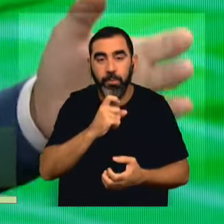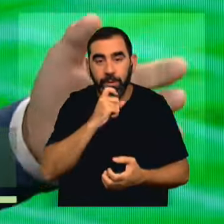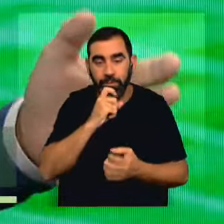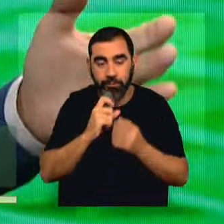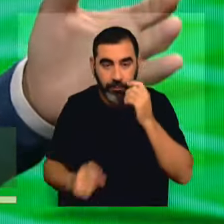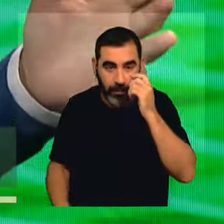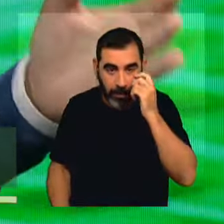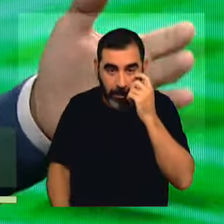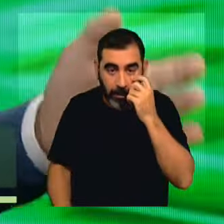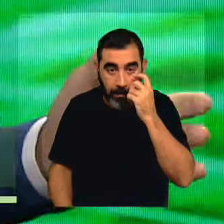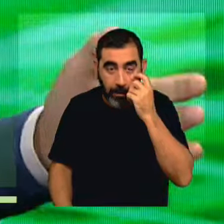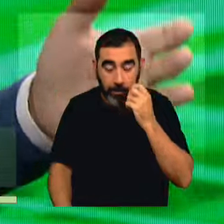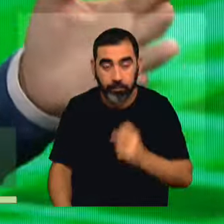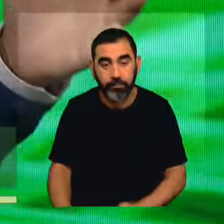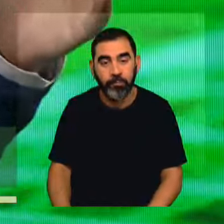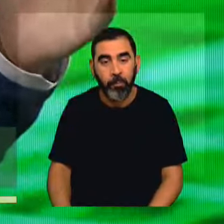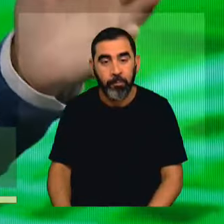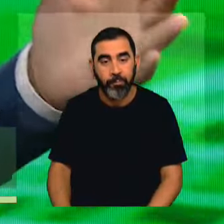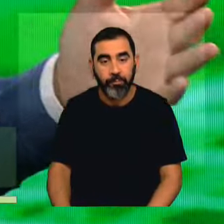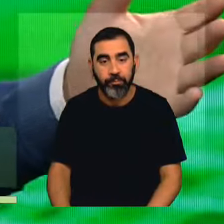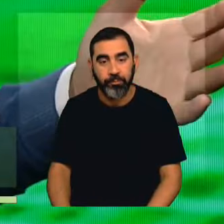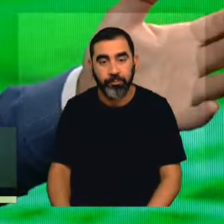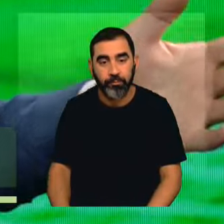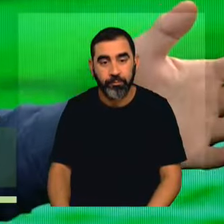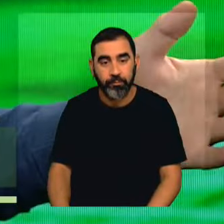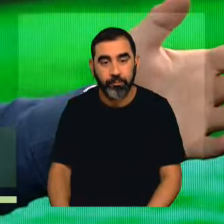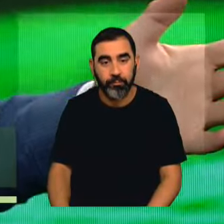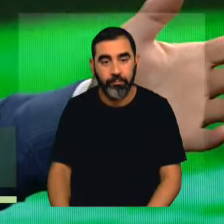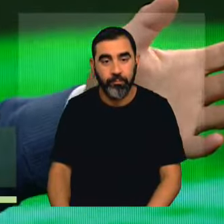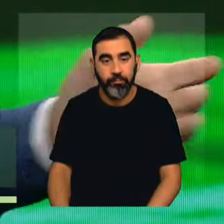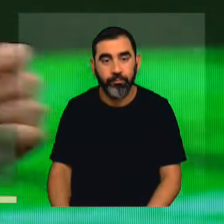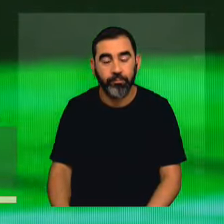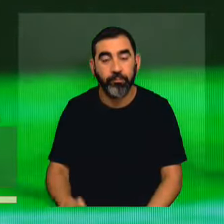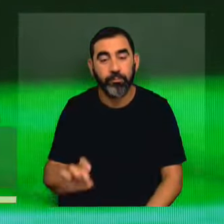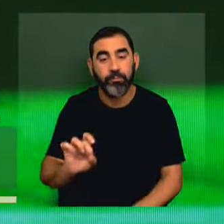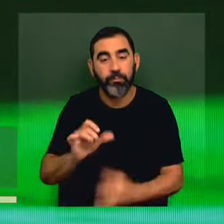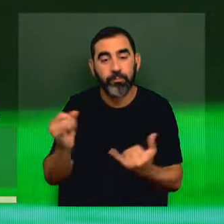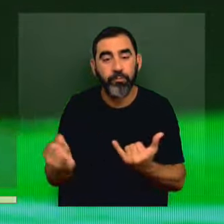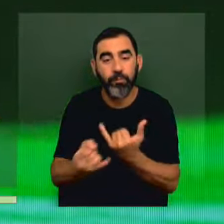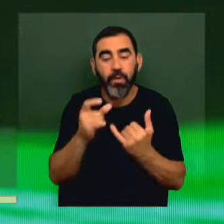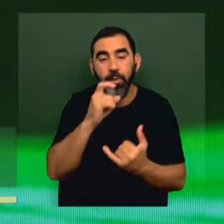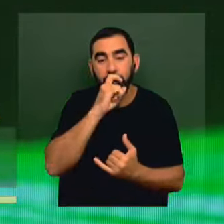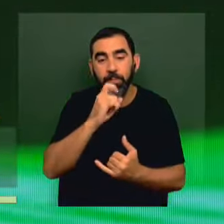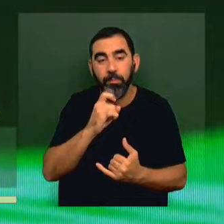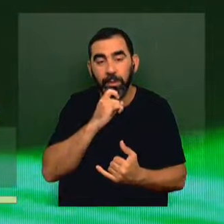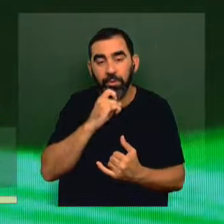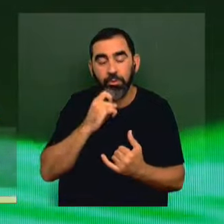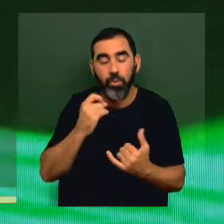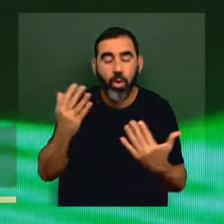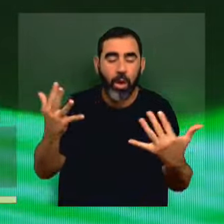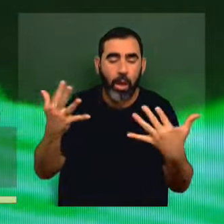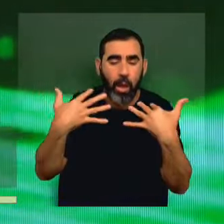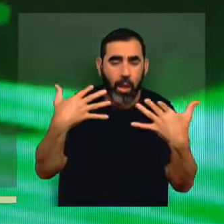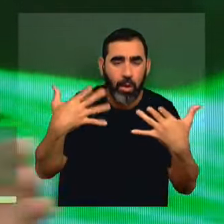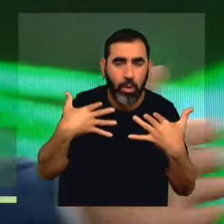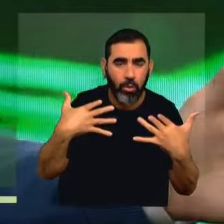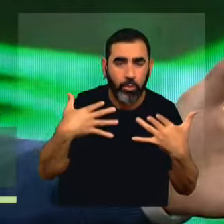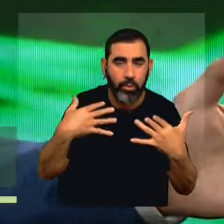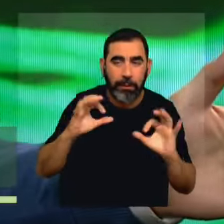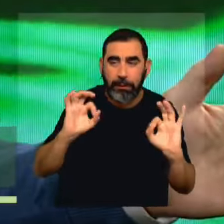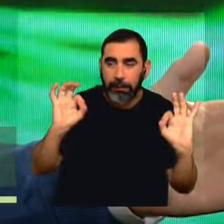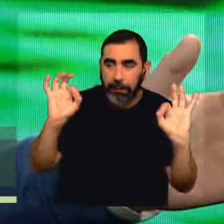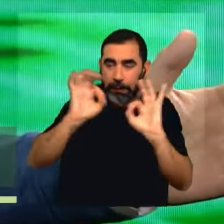y esencialmente generaron este los primeros 15 días de marzo fueron fueron fueron muy cálidos sí y no no cayó ni